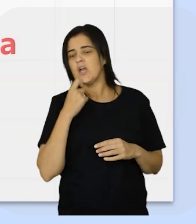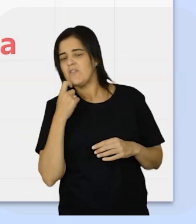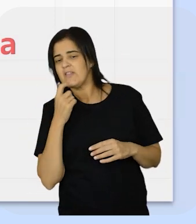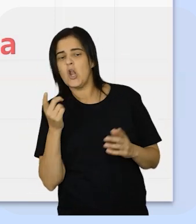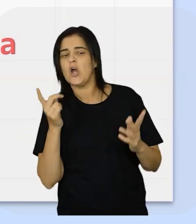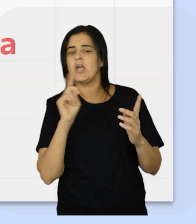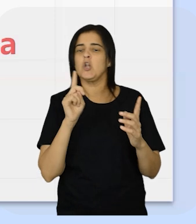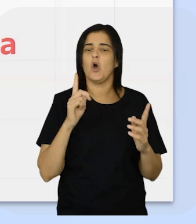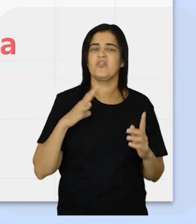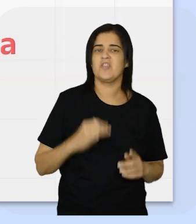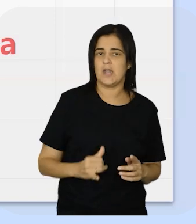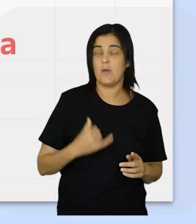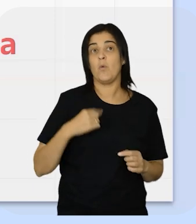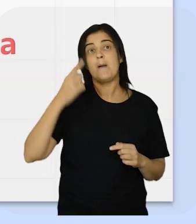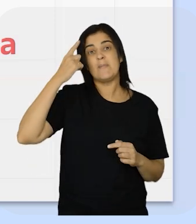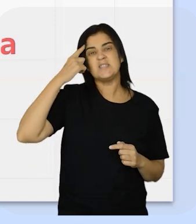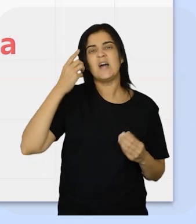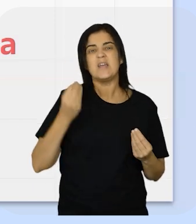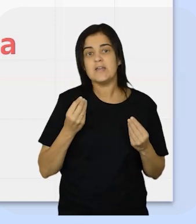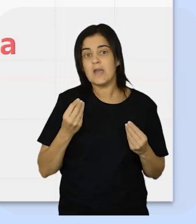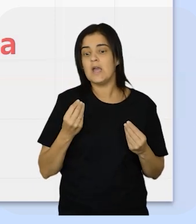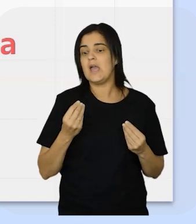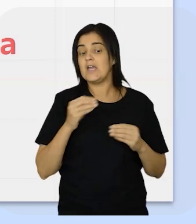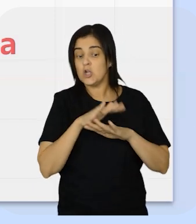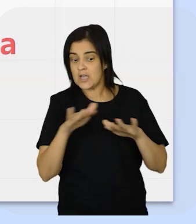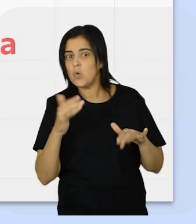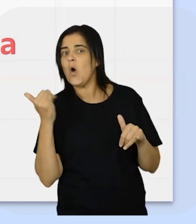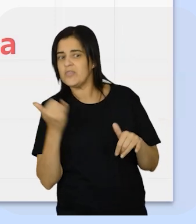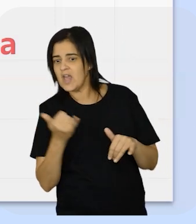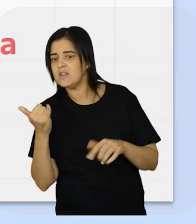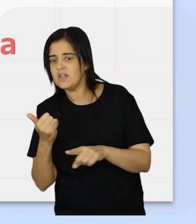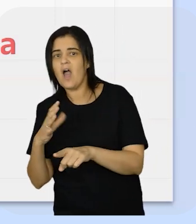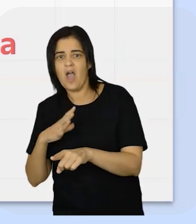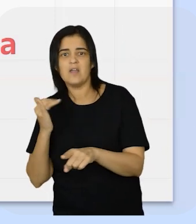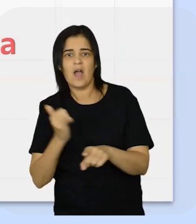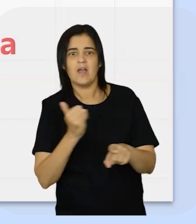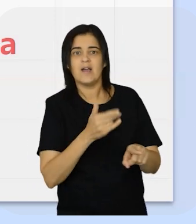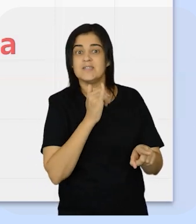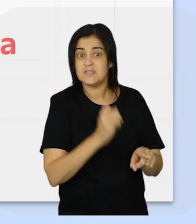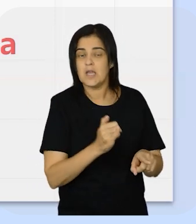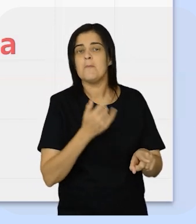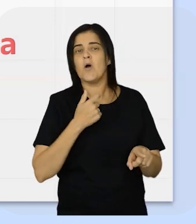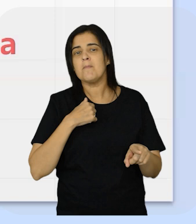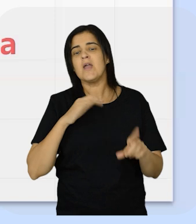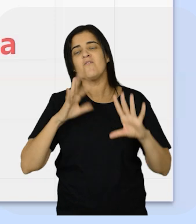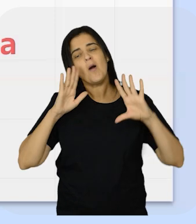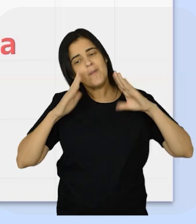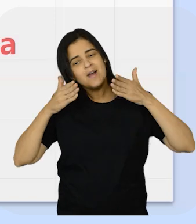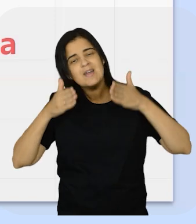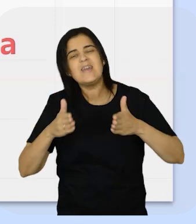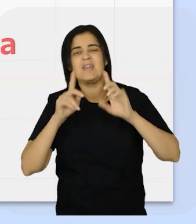alumnos no tienen, voy a pensar en lo que mis alumnos tienen. ¿Por qué? Porque mi mirada es